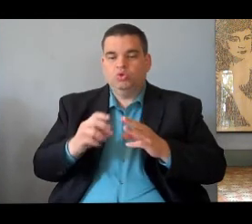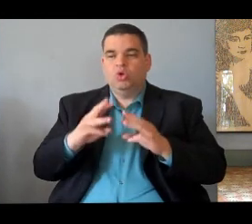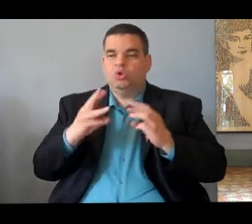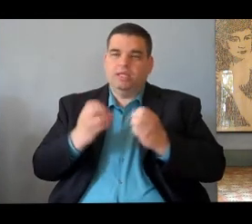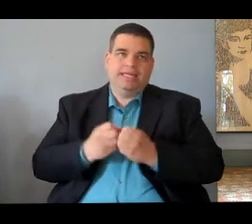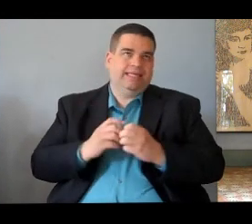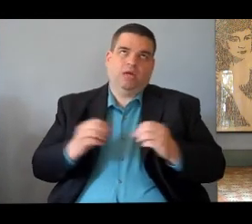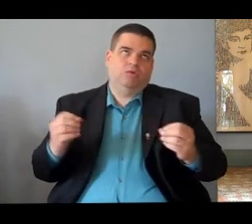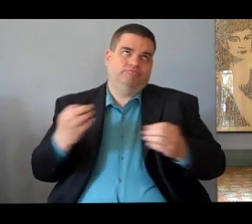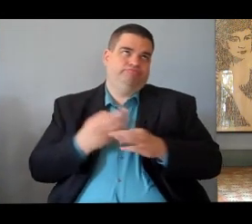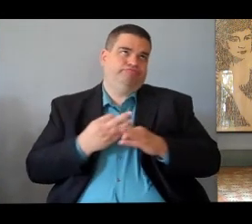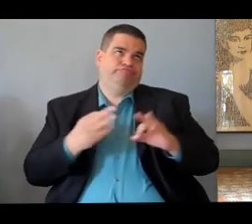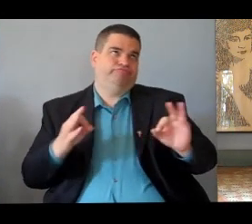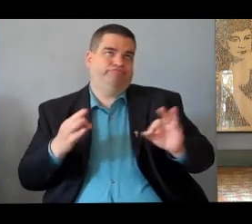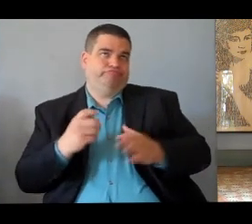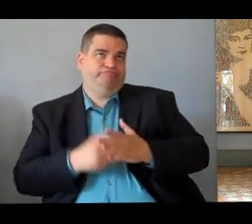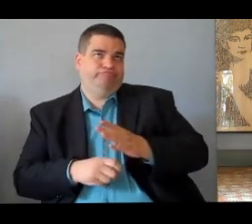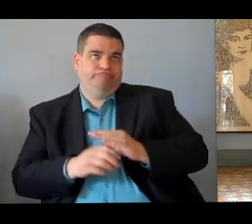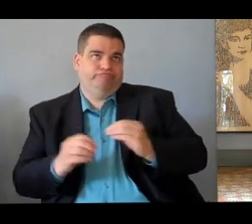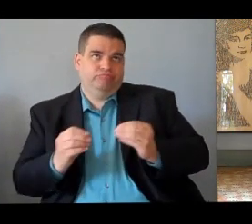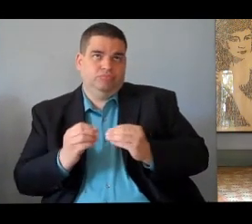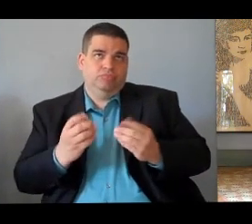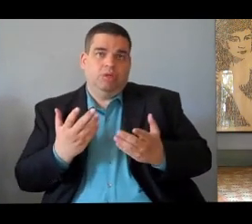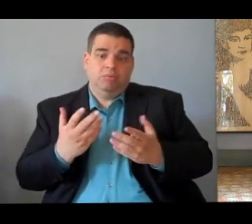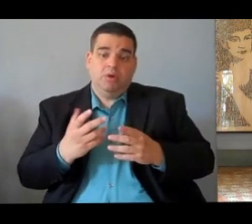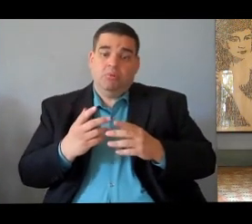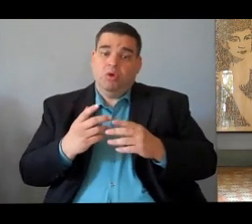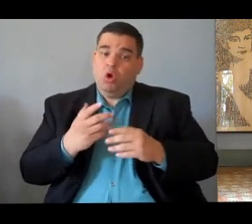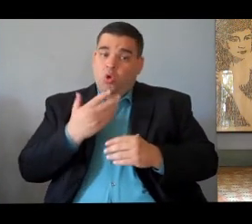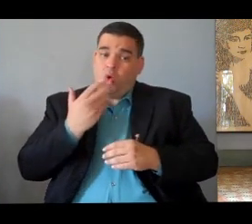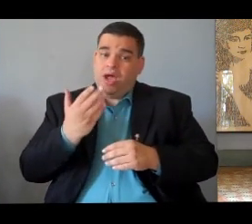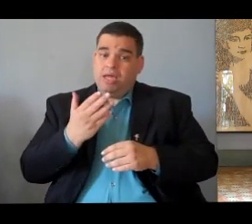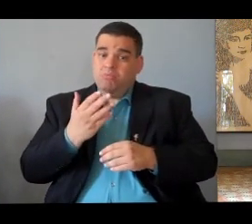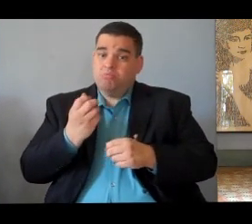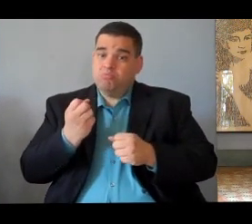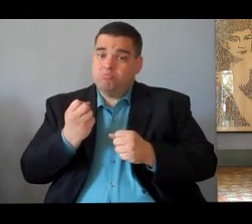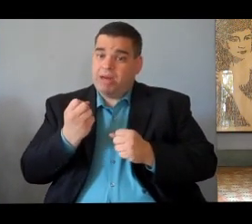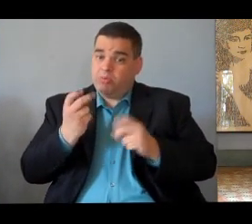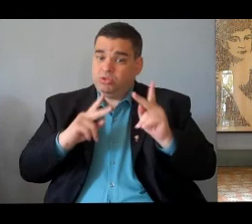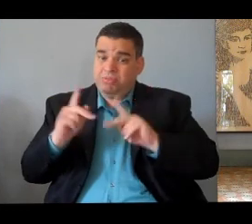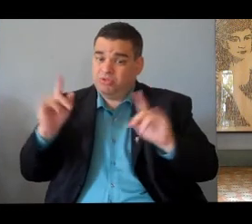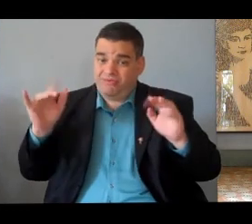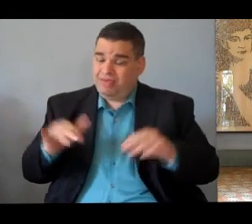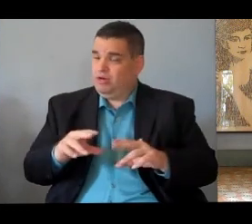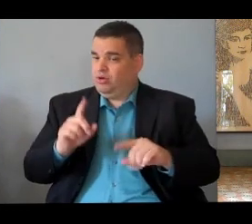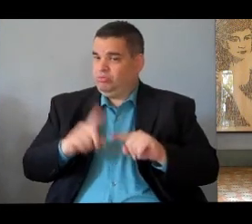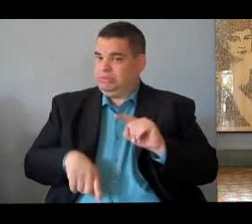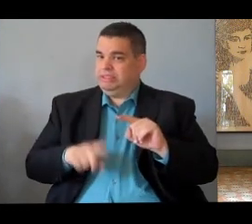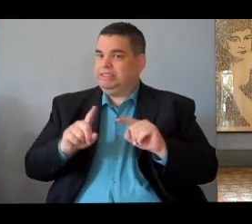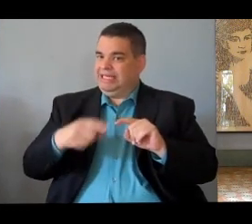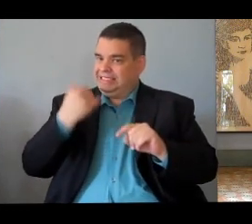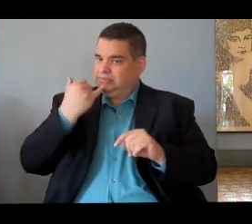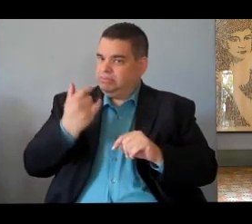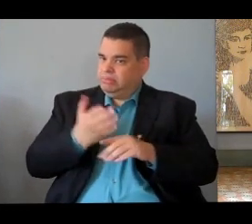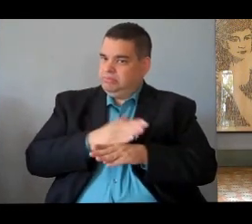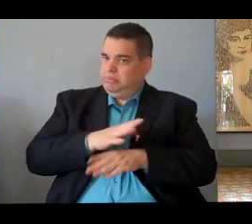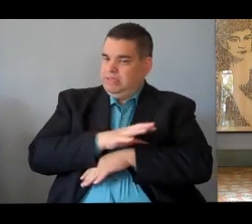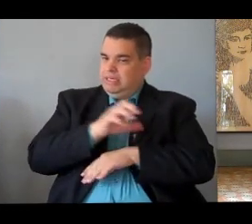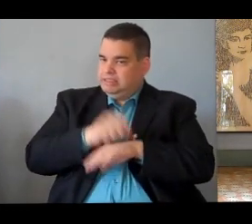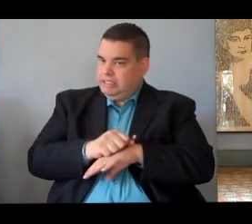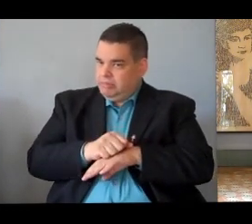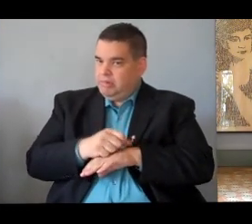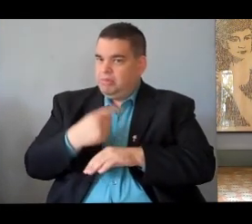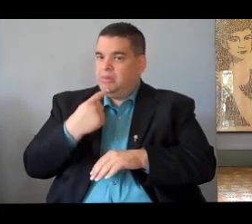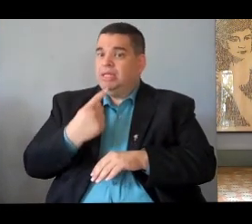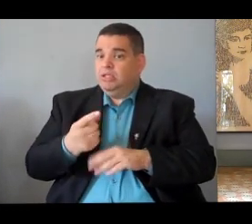libres de costo. Si se requiere que reserven su espacio porque los espacios son limitados, pero sí, pueden venir a disfrutar de todos ellos. Y entonces, vamos a decir